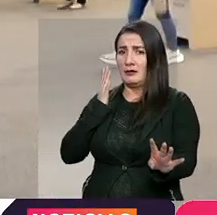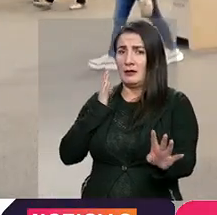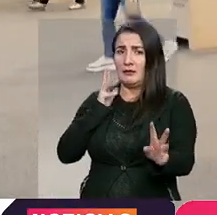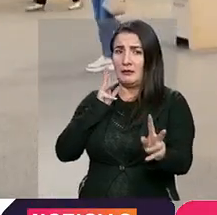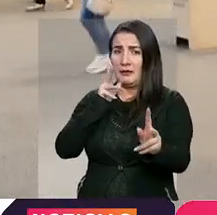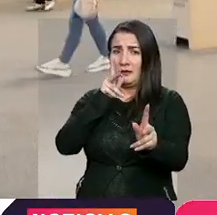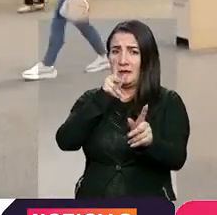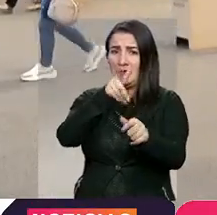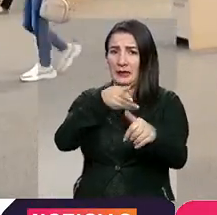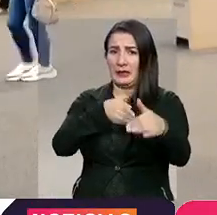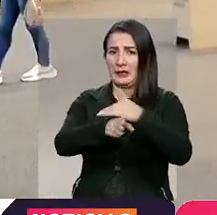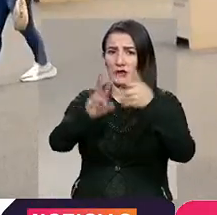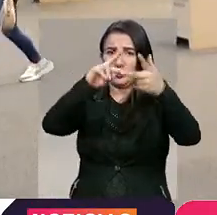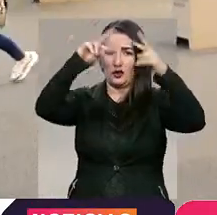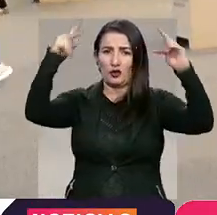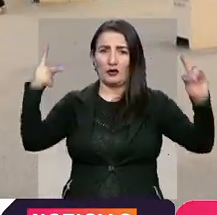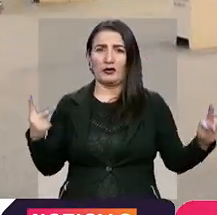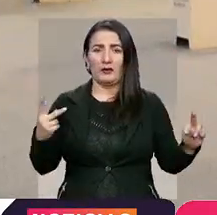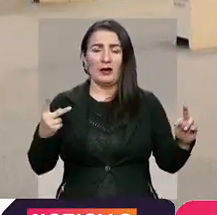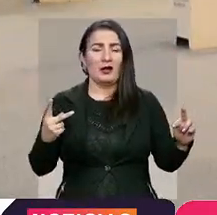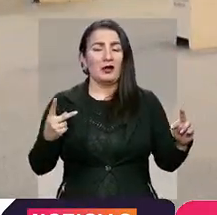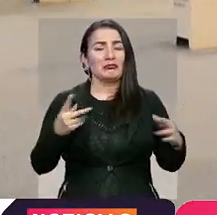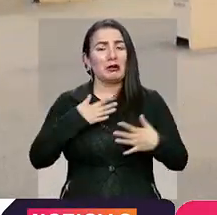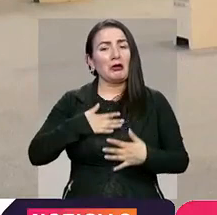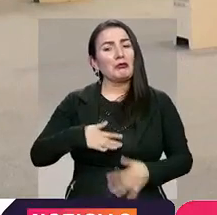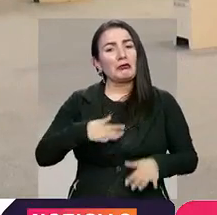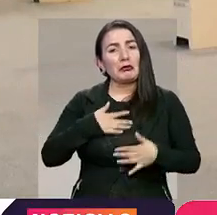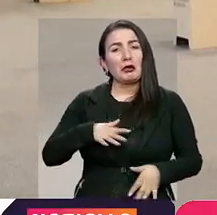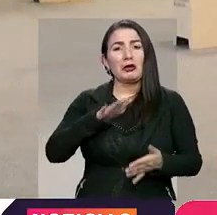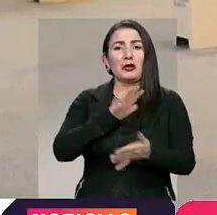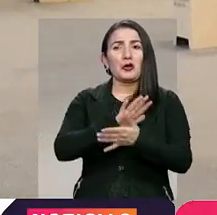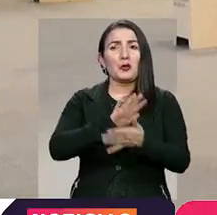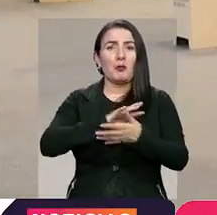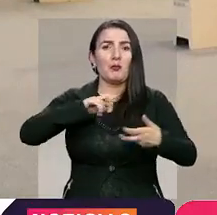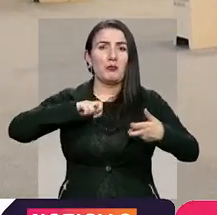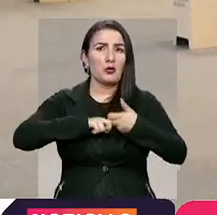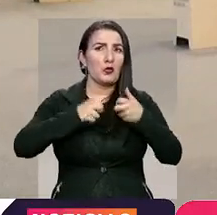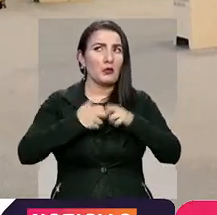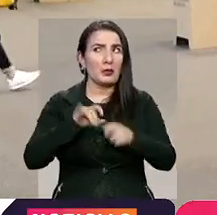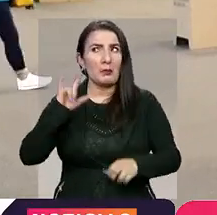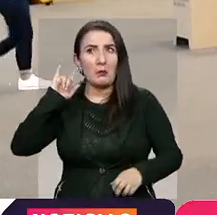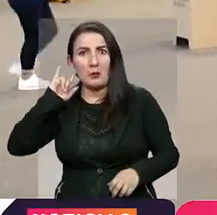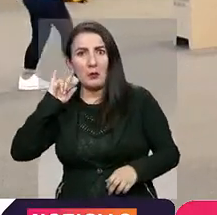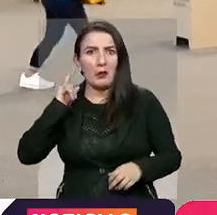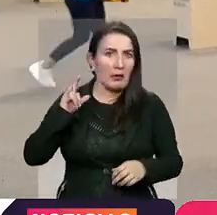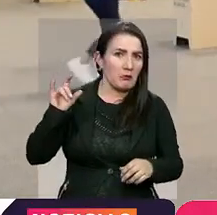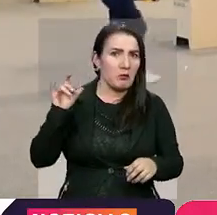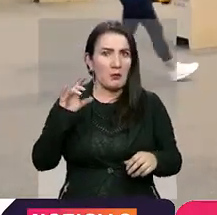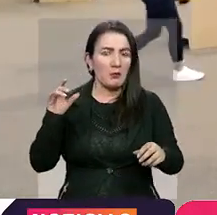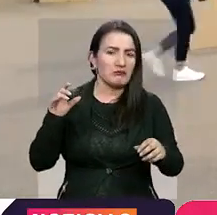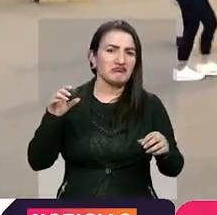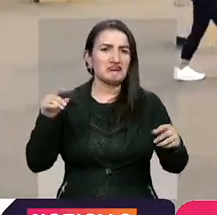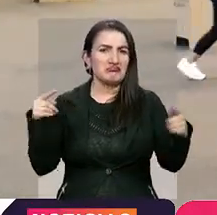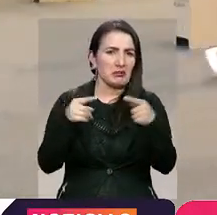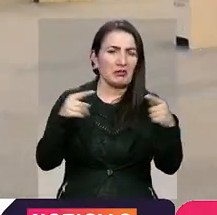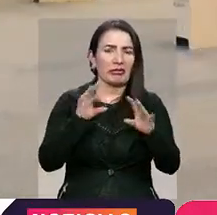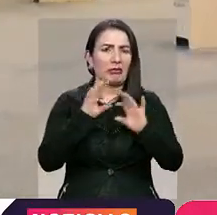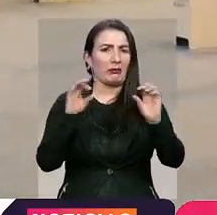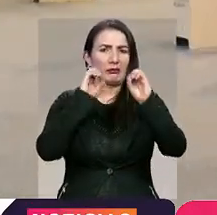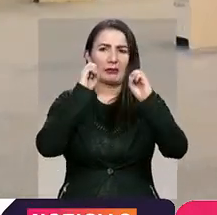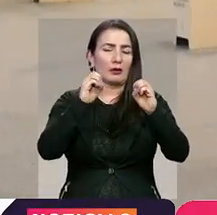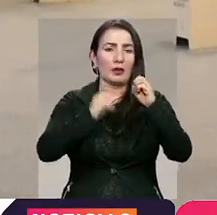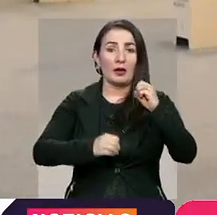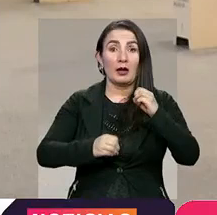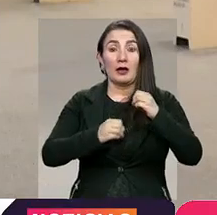de Corferias. La jornada ha transcurrido con total normalidad, no se han presentado ninguna eventualidad hasta ahora. Sobre el mediodía comenzó